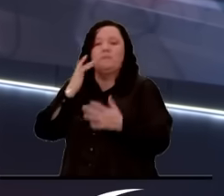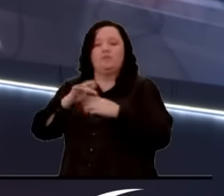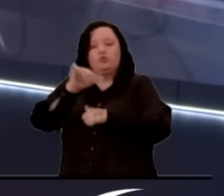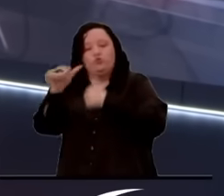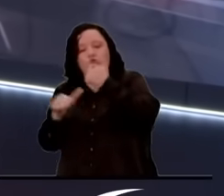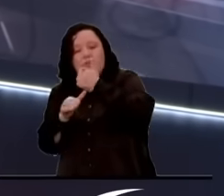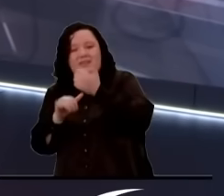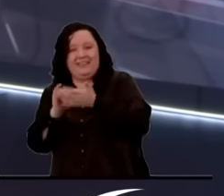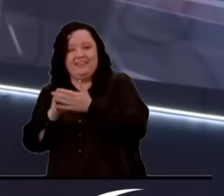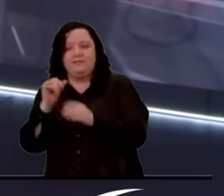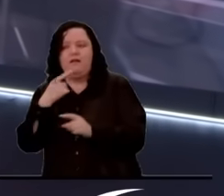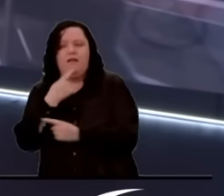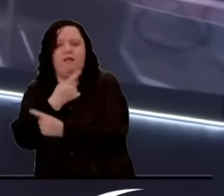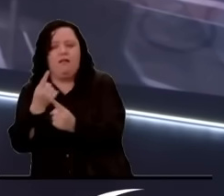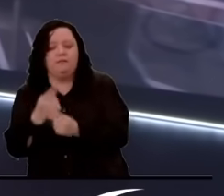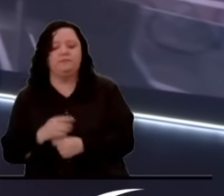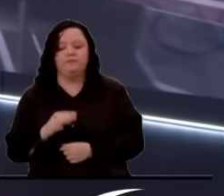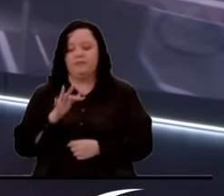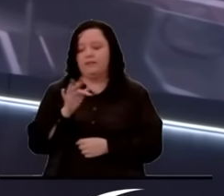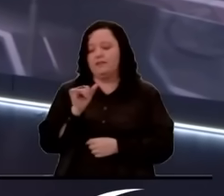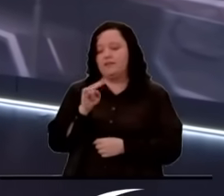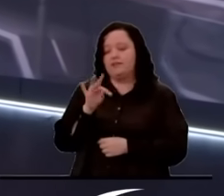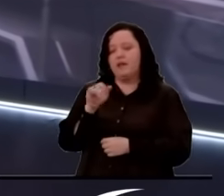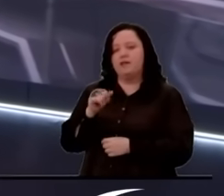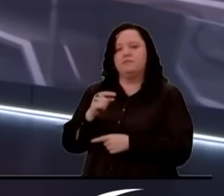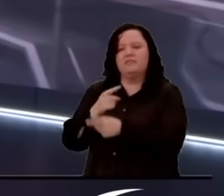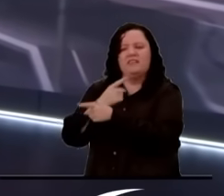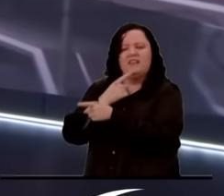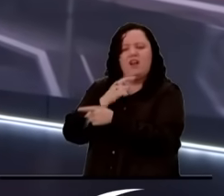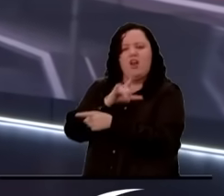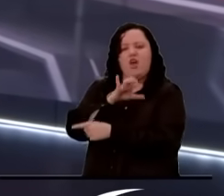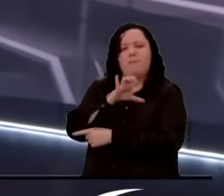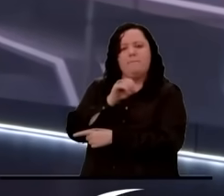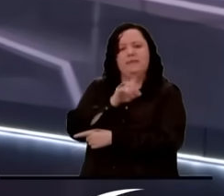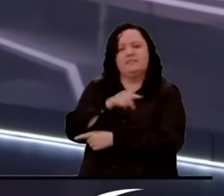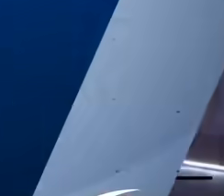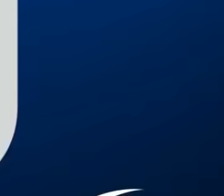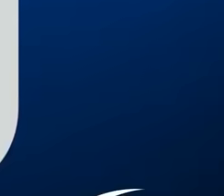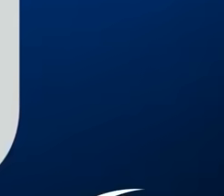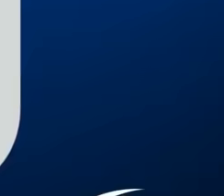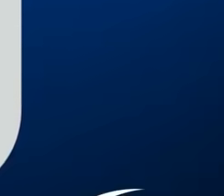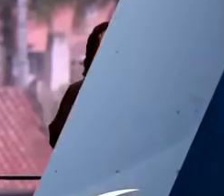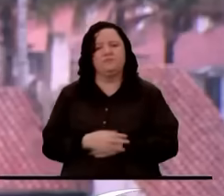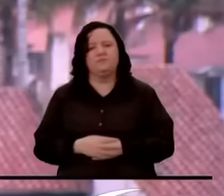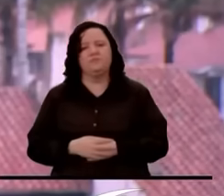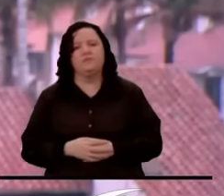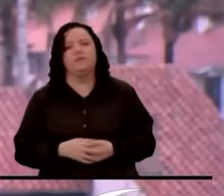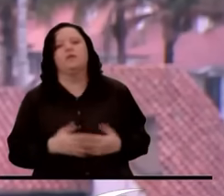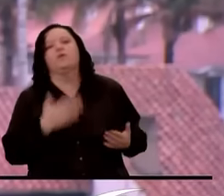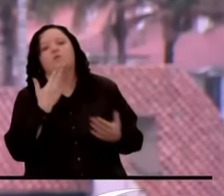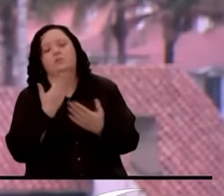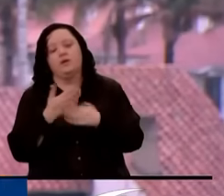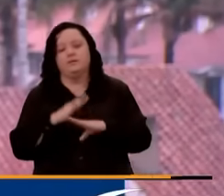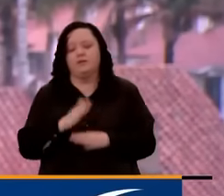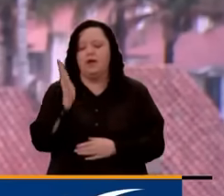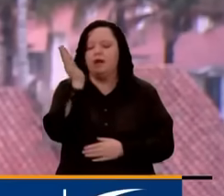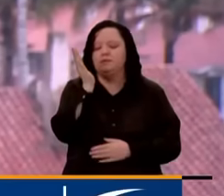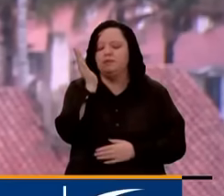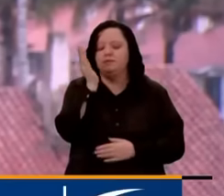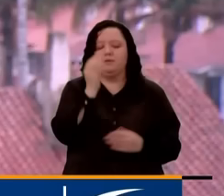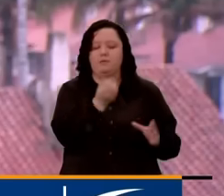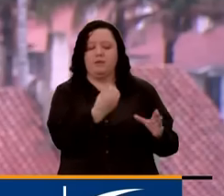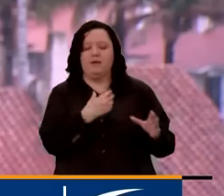mención. Tatiana Sanabria, cuéntenos qué dijo López. Hola, ¿qué tal? Muy buenas tardes. Pues mira, a través de un audio enviado a Noticias